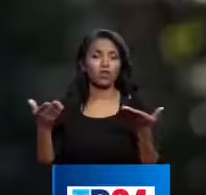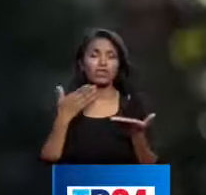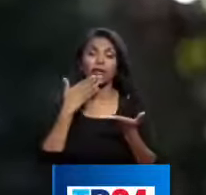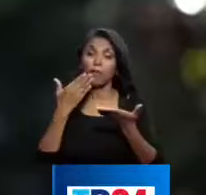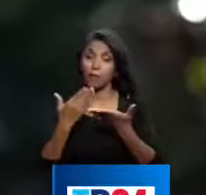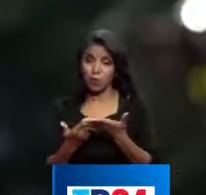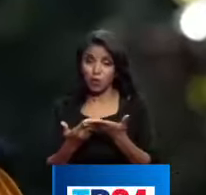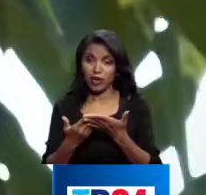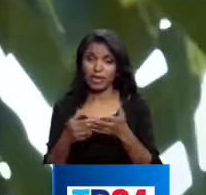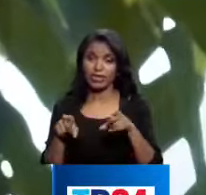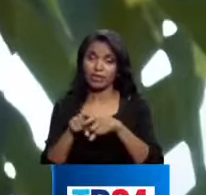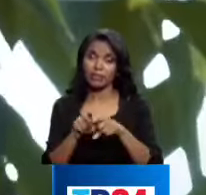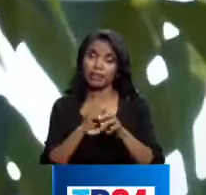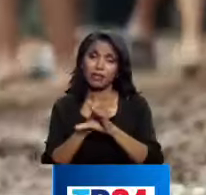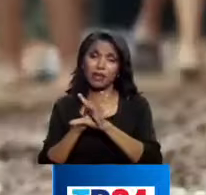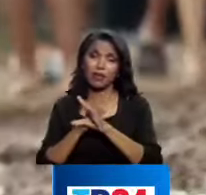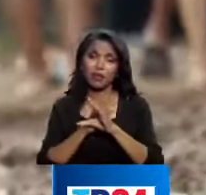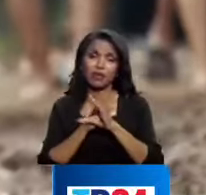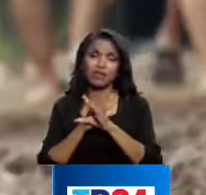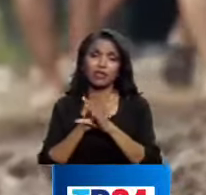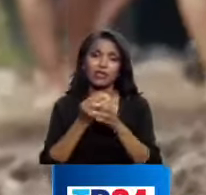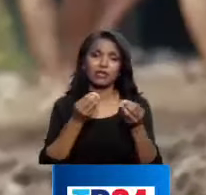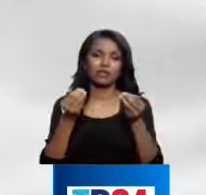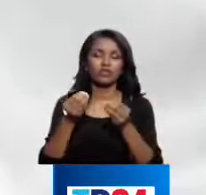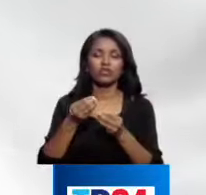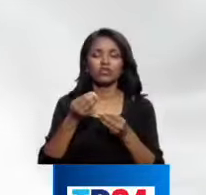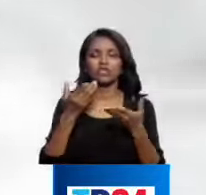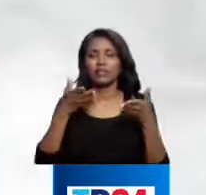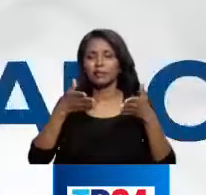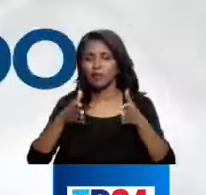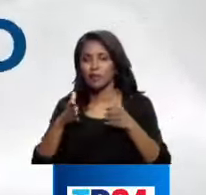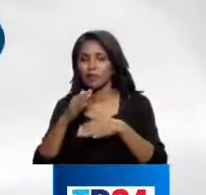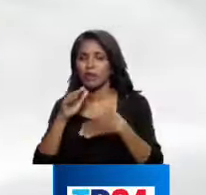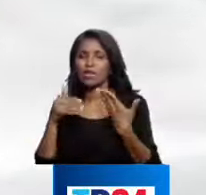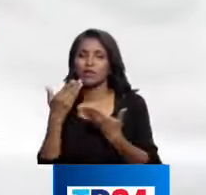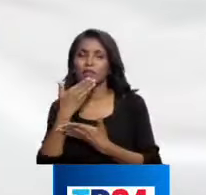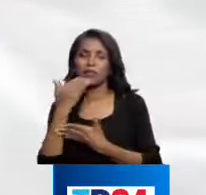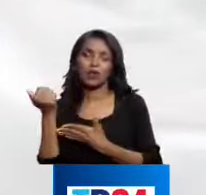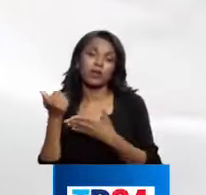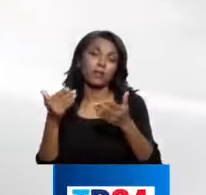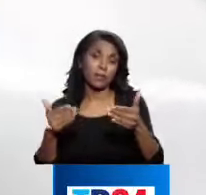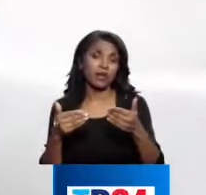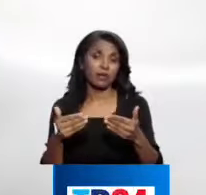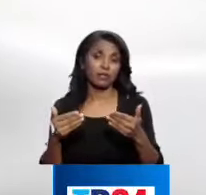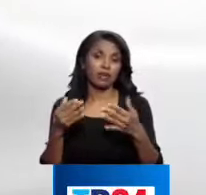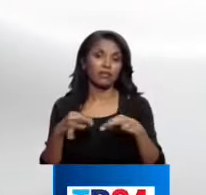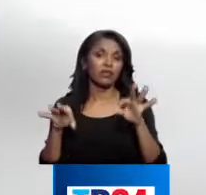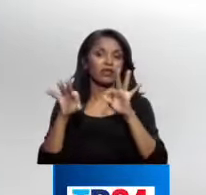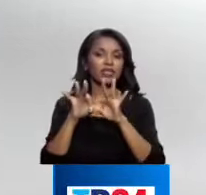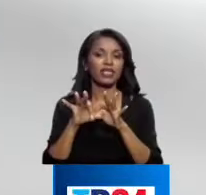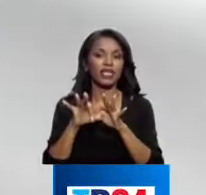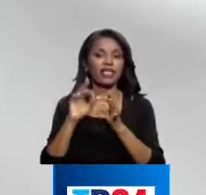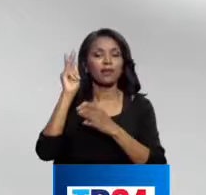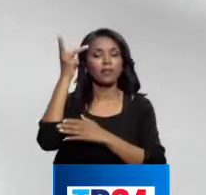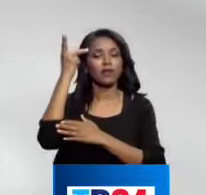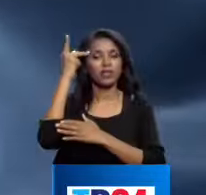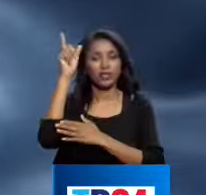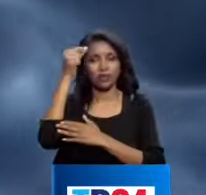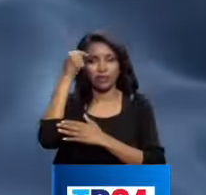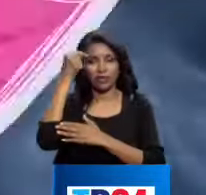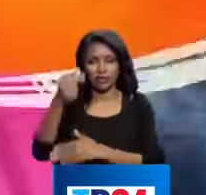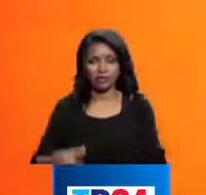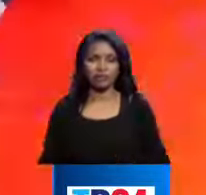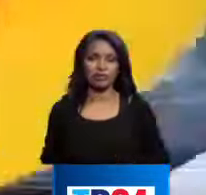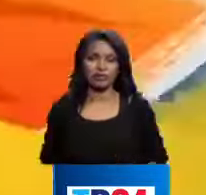y preservación para las futuras generaciones. El turismo necesita ser elevado a política de